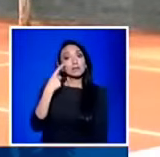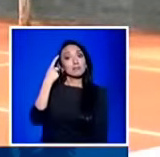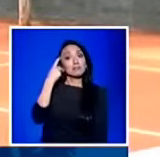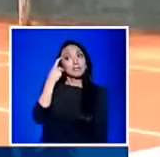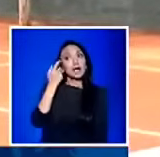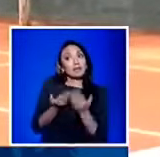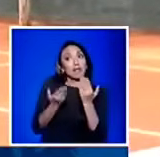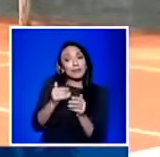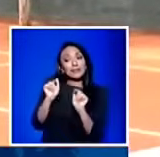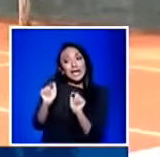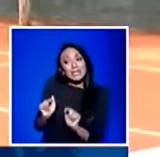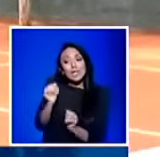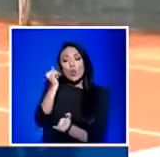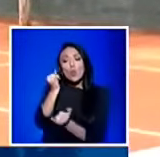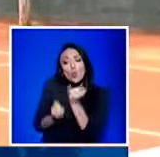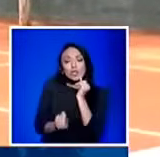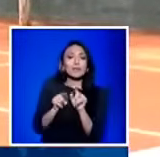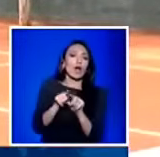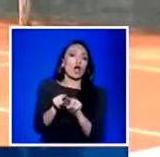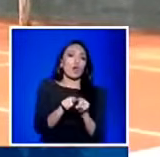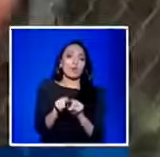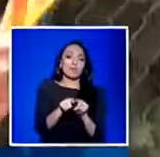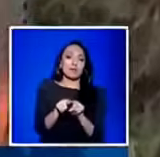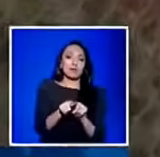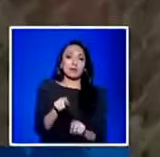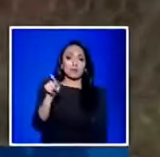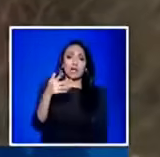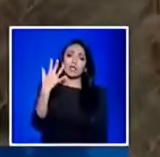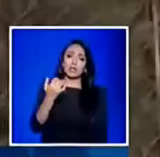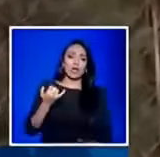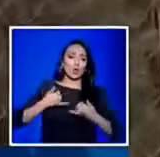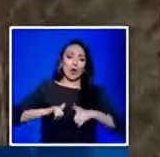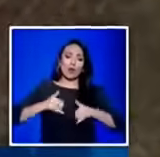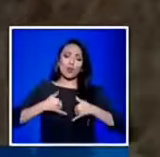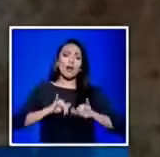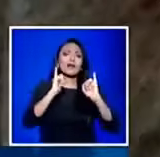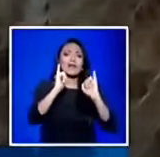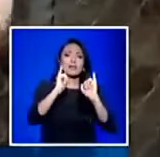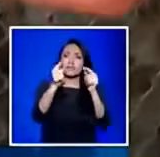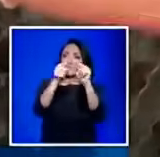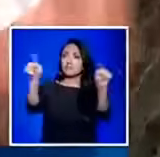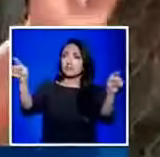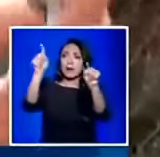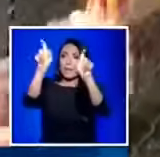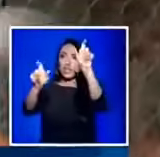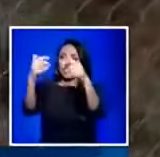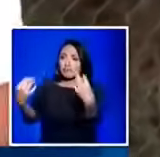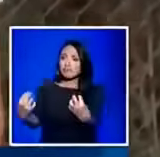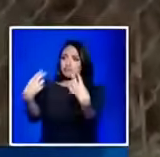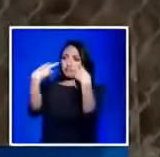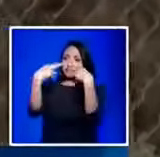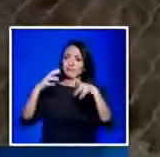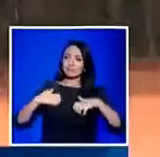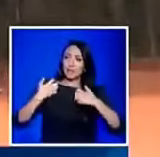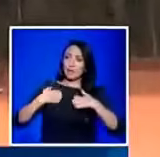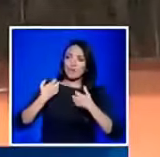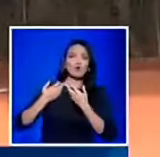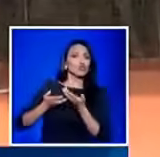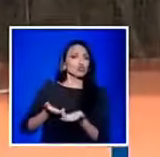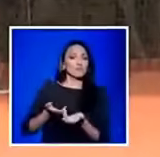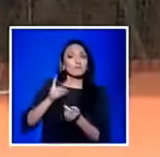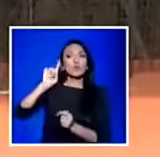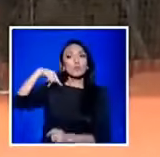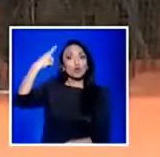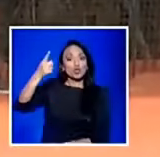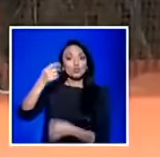último torneo, el Conde de Godoy, Nadal desea jugar como siempre y disfrutar que la gente se entusiasme. Clasificó a la siguiente ronda